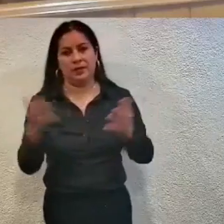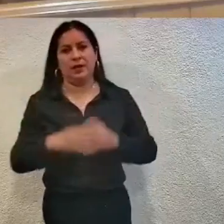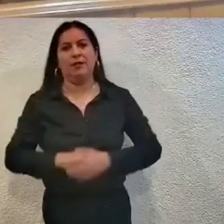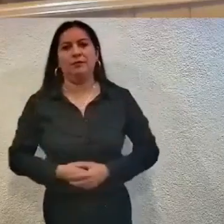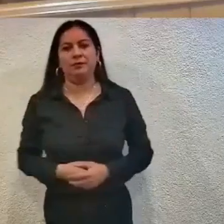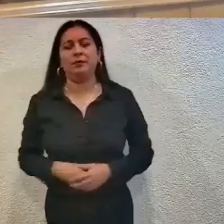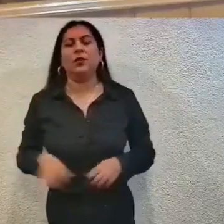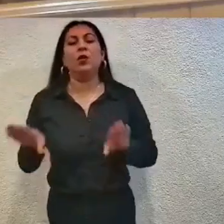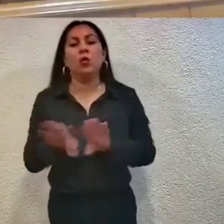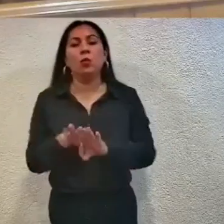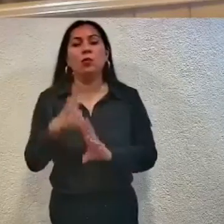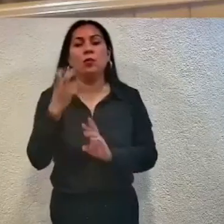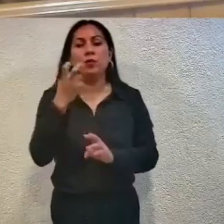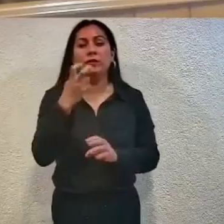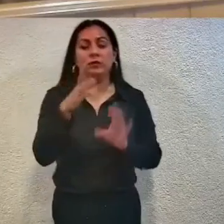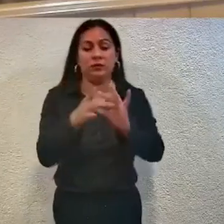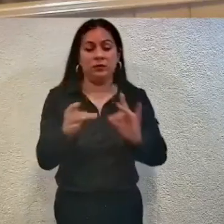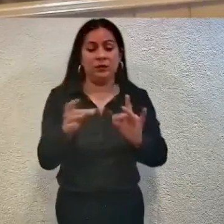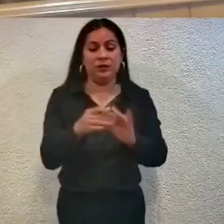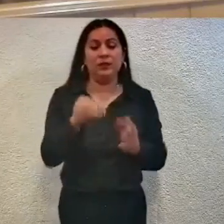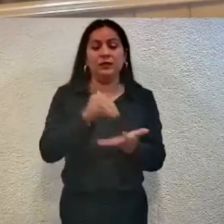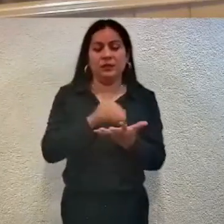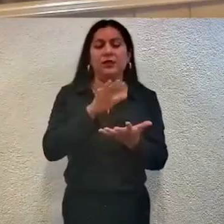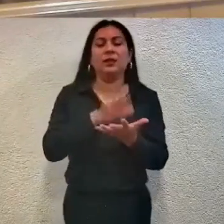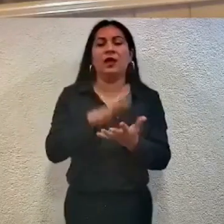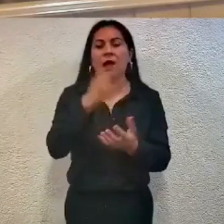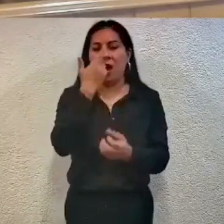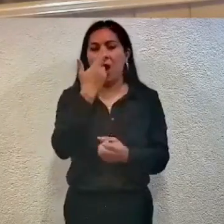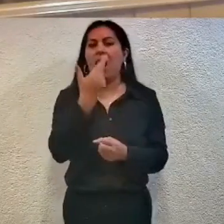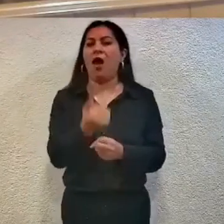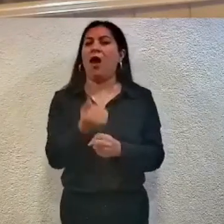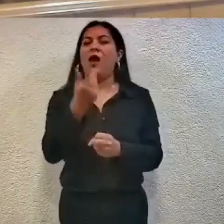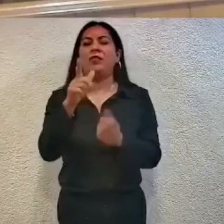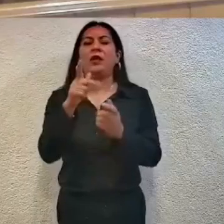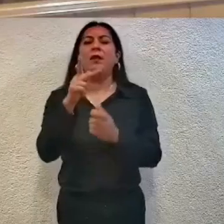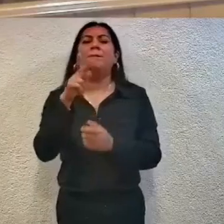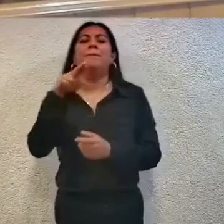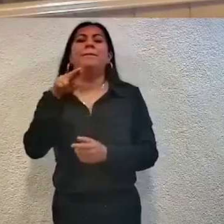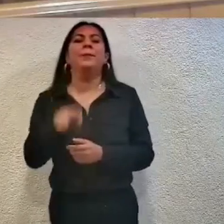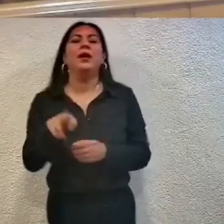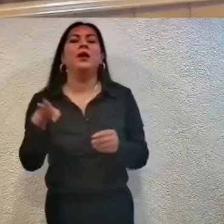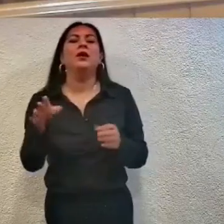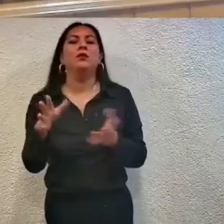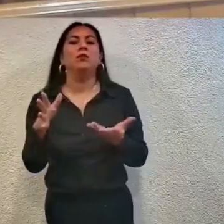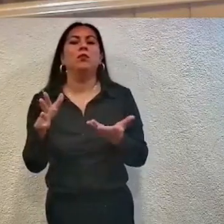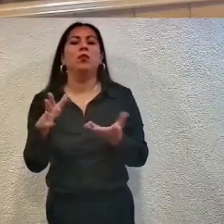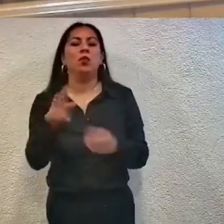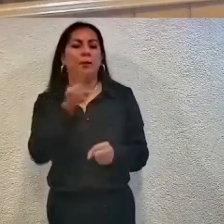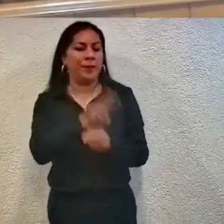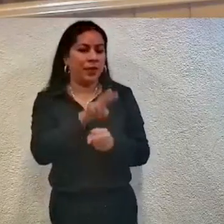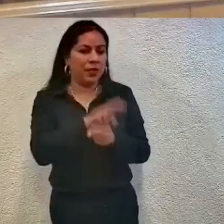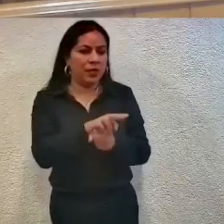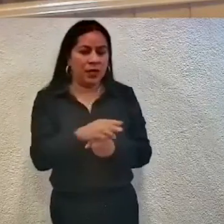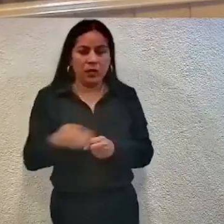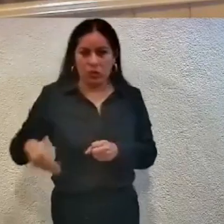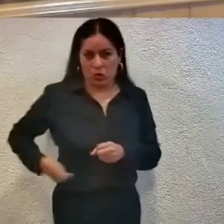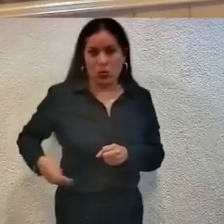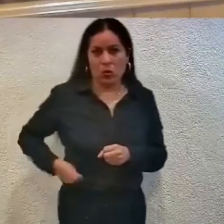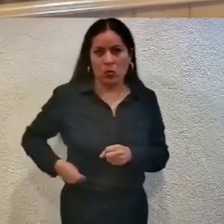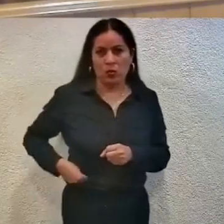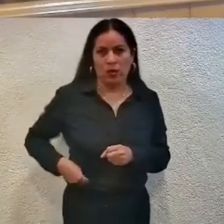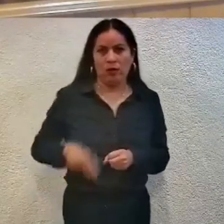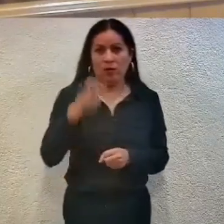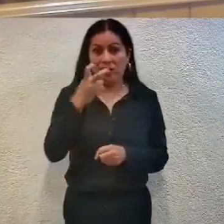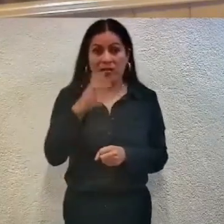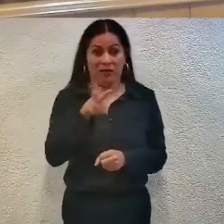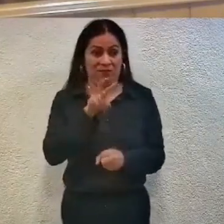reconoce haberla realizado. Como consecuencia de lo anterior, se acredita la responsabilidad del Partido Acción Nacional por culpa